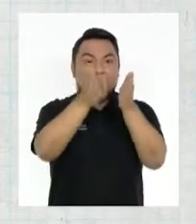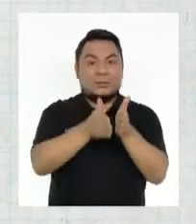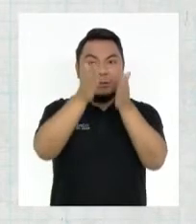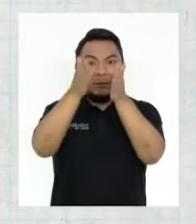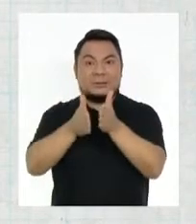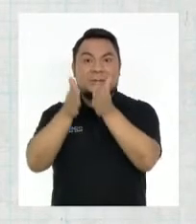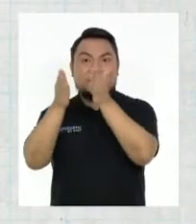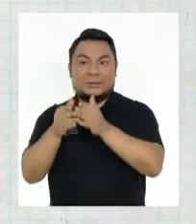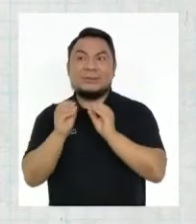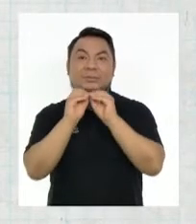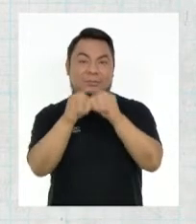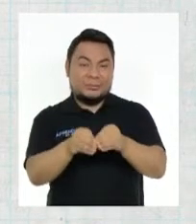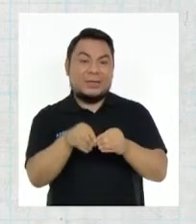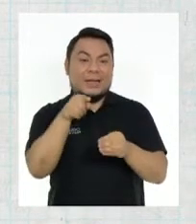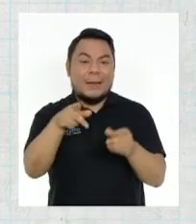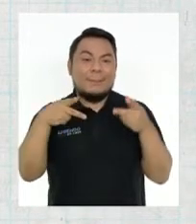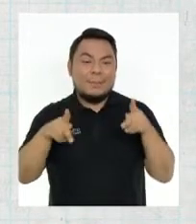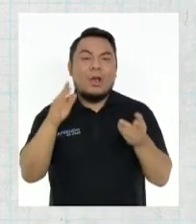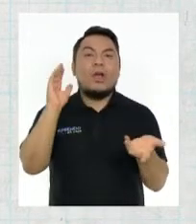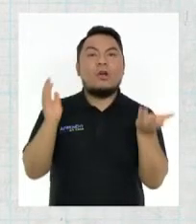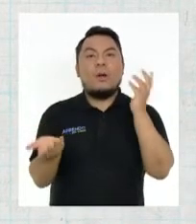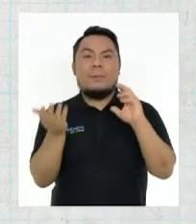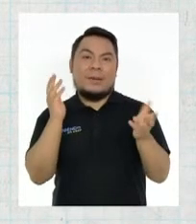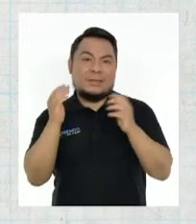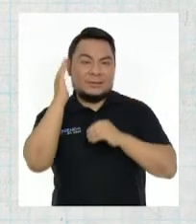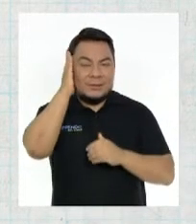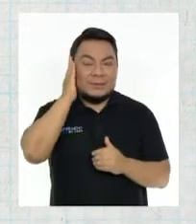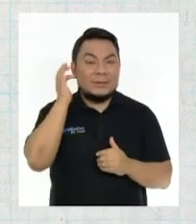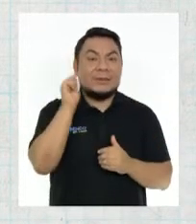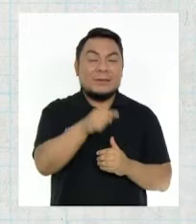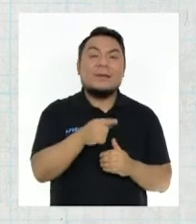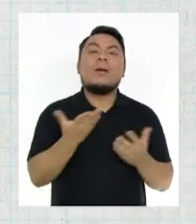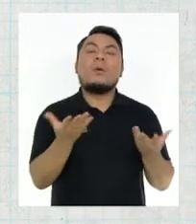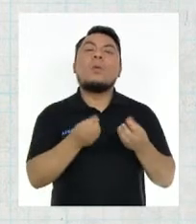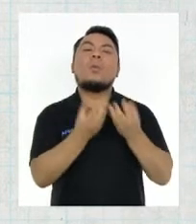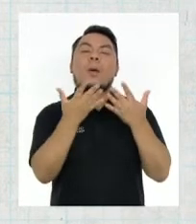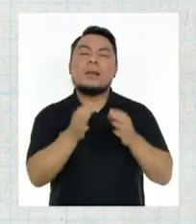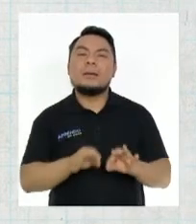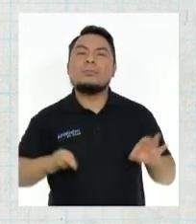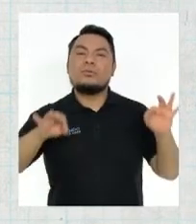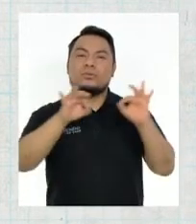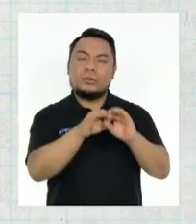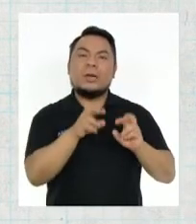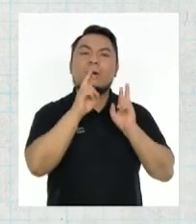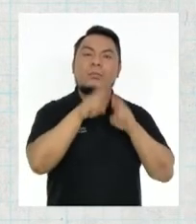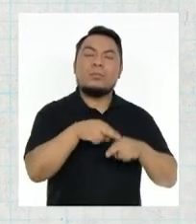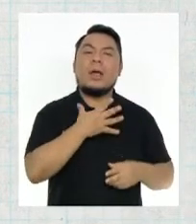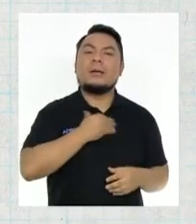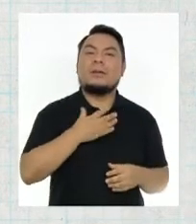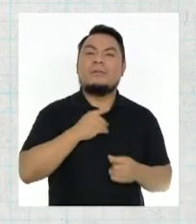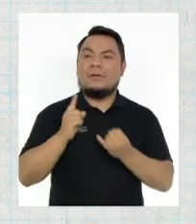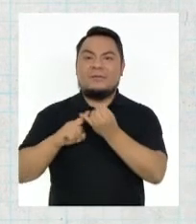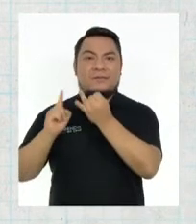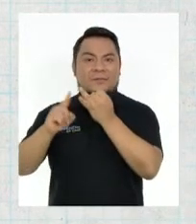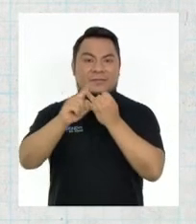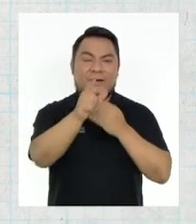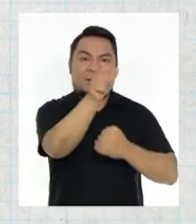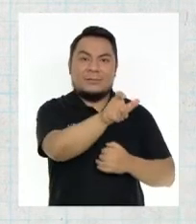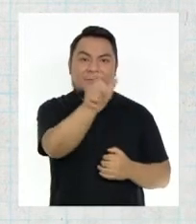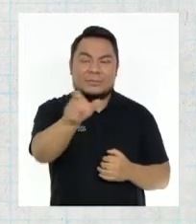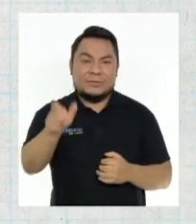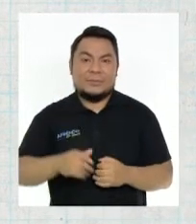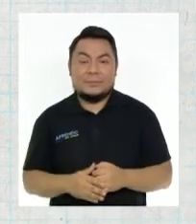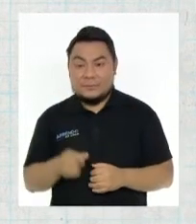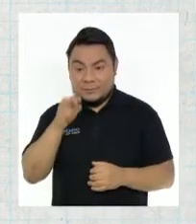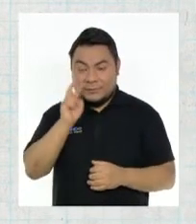lo dijimos, permite hacer comparaciones entre los niveles de importancia para diferentes aspectos. Observemos